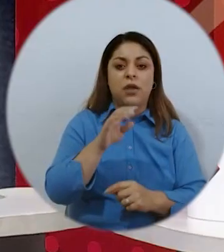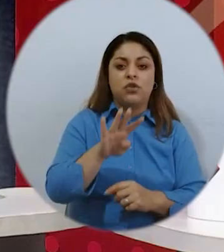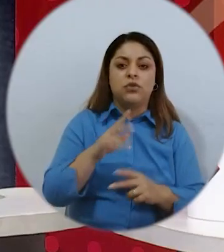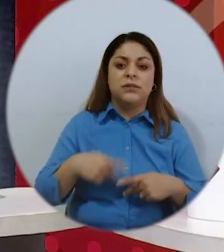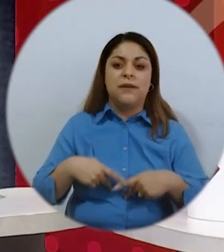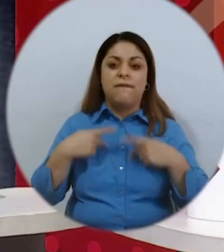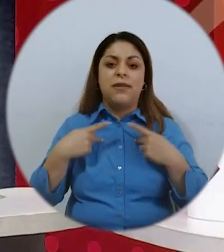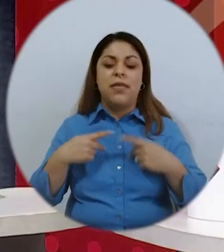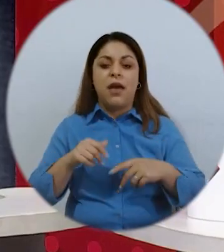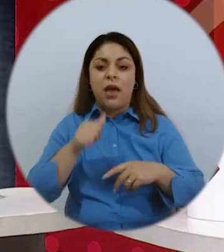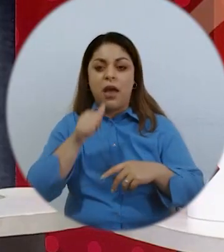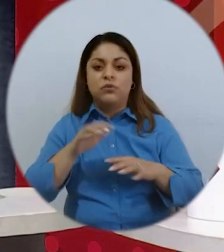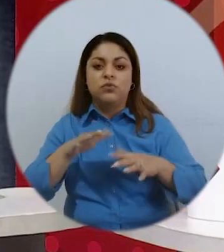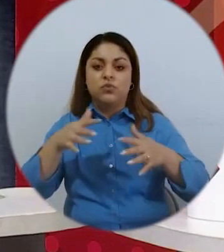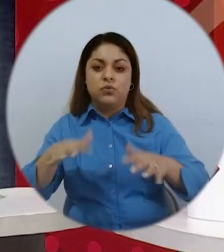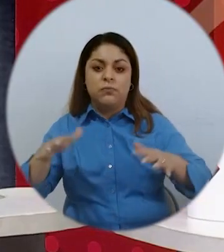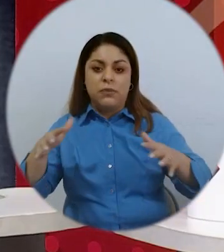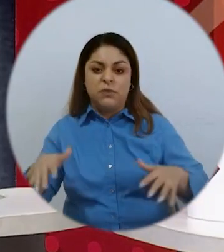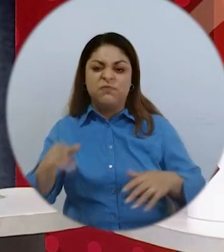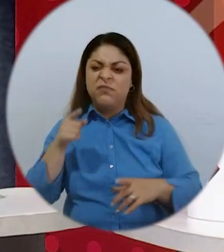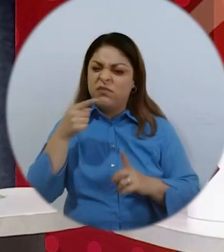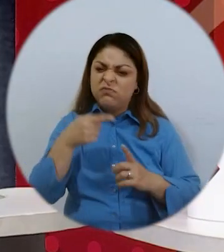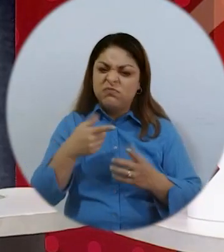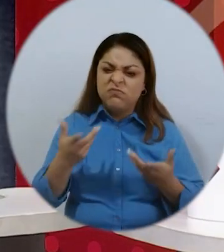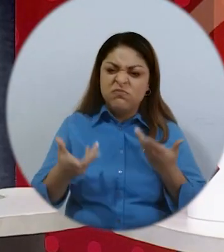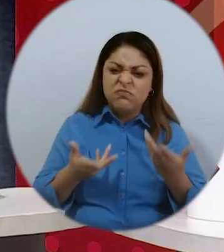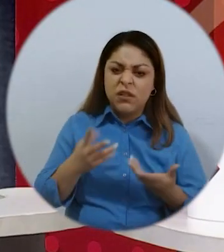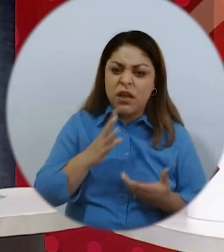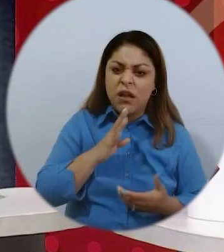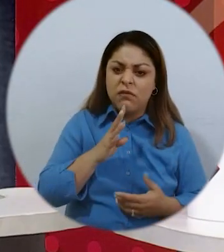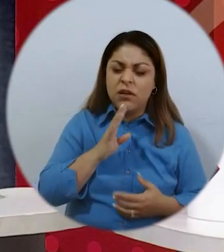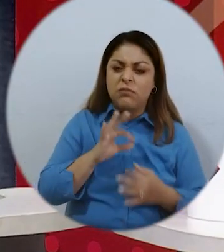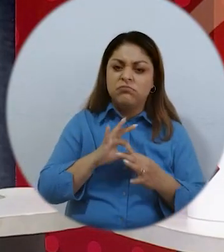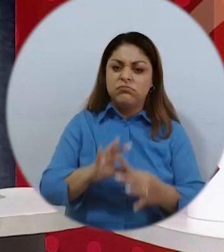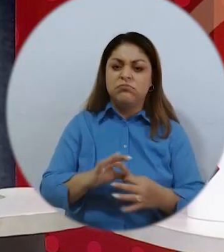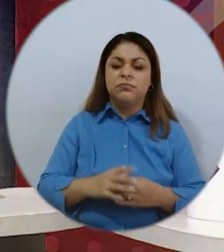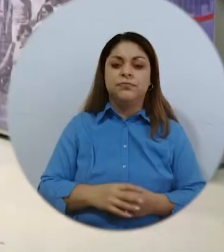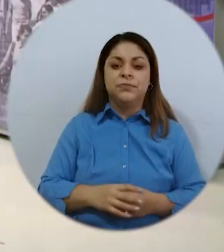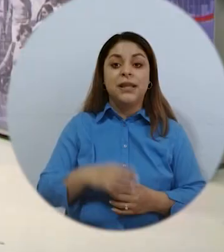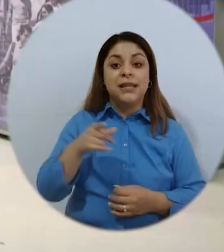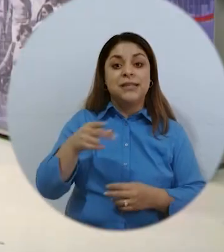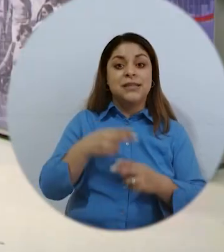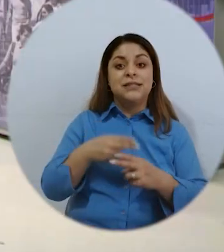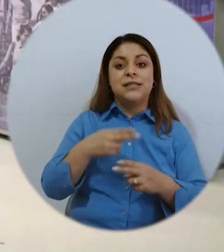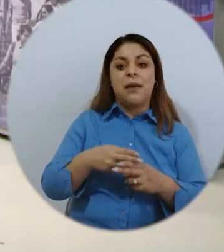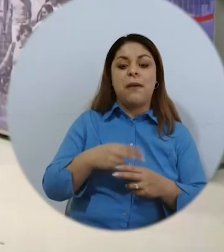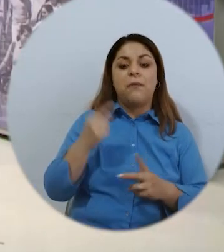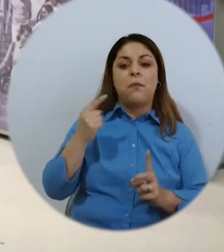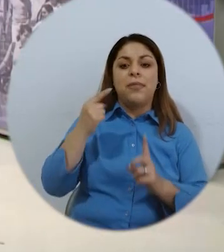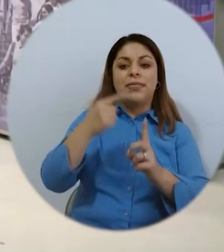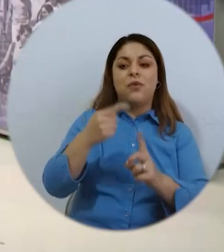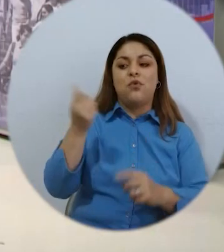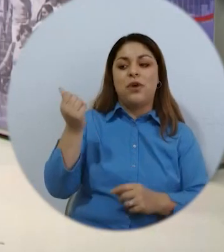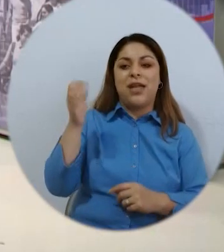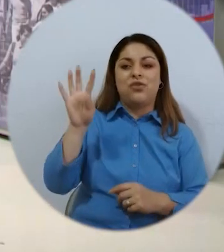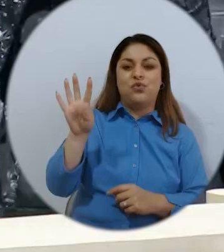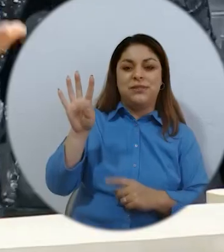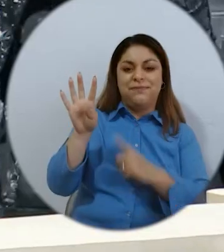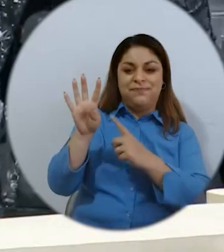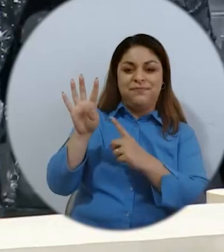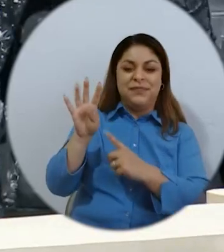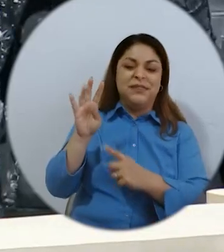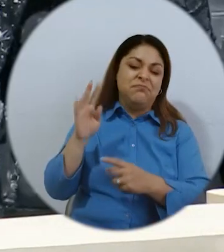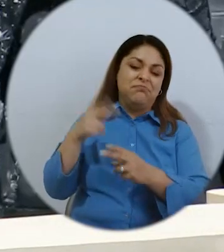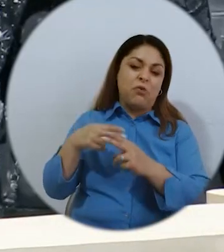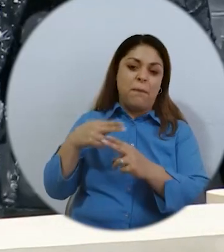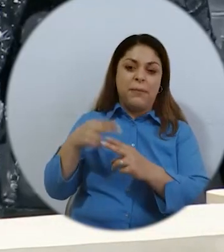14, vida submarina. Exactamente, ¿de qué estamos hablando? El objetivo 14 se centra en, como su